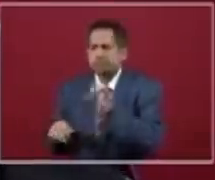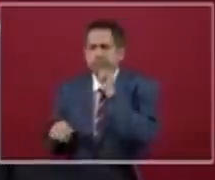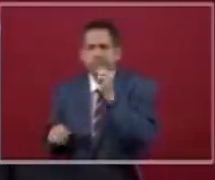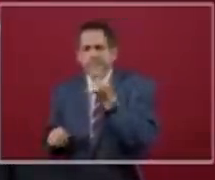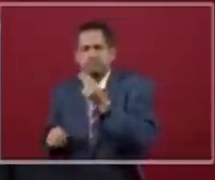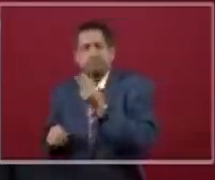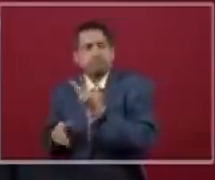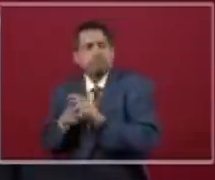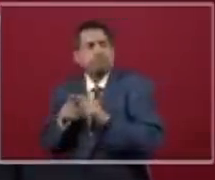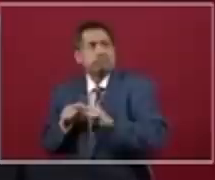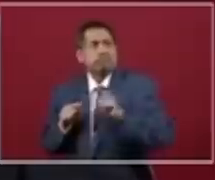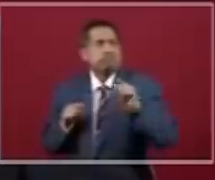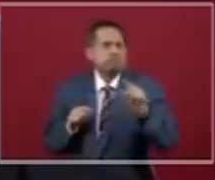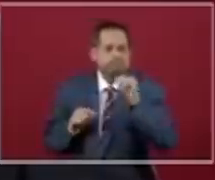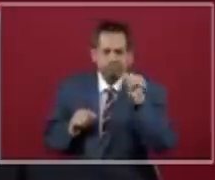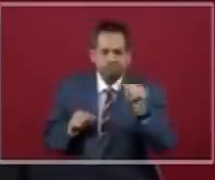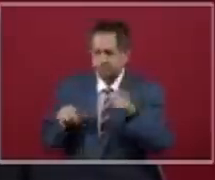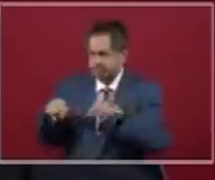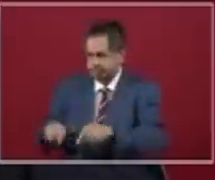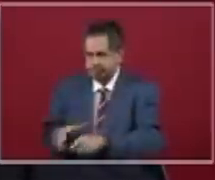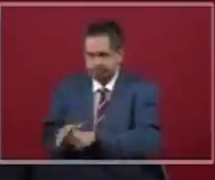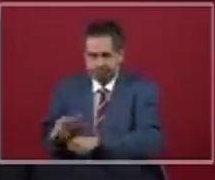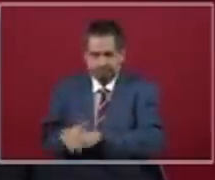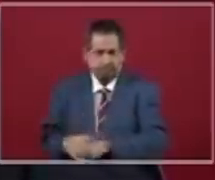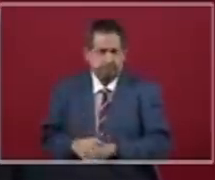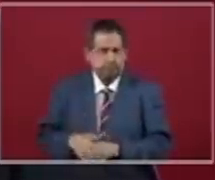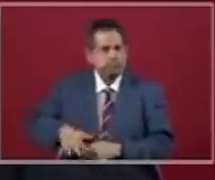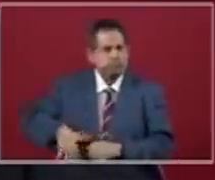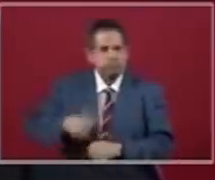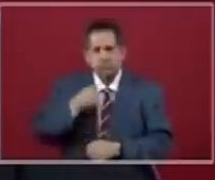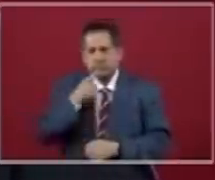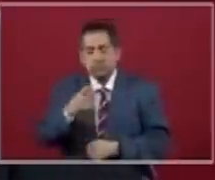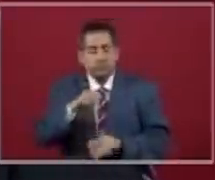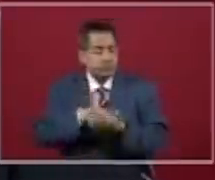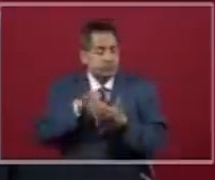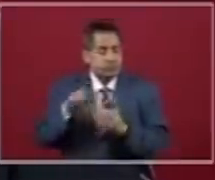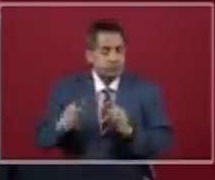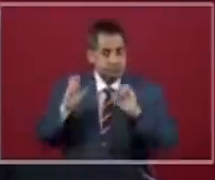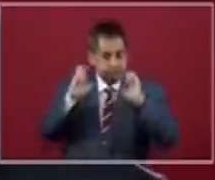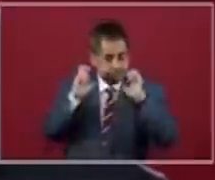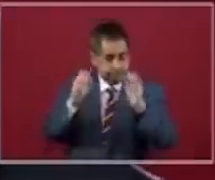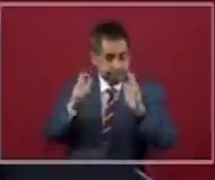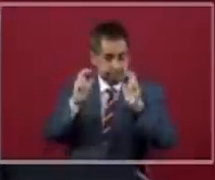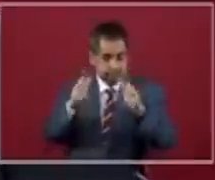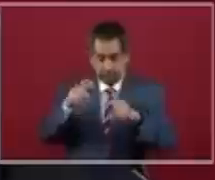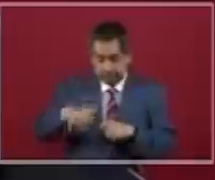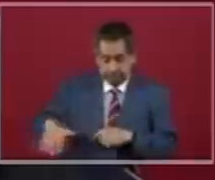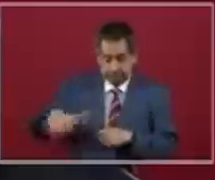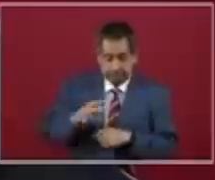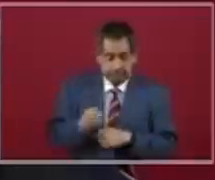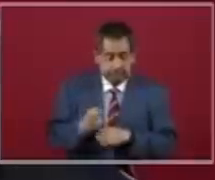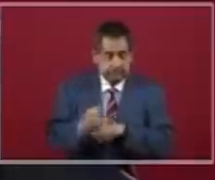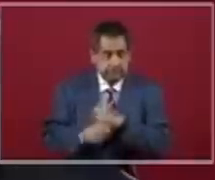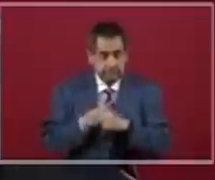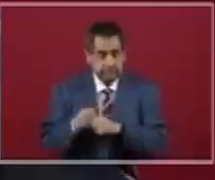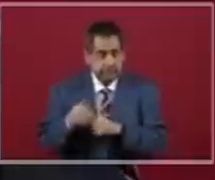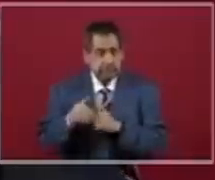Yo les comentaba que solo en Chiapas, este año,